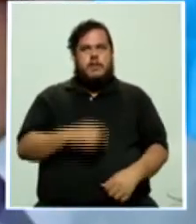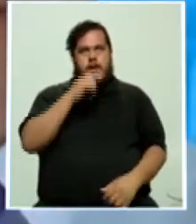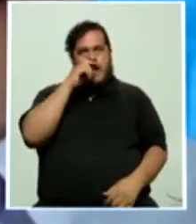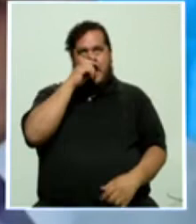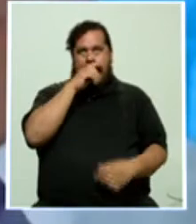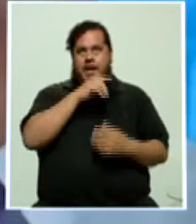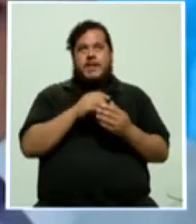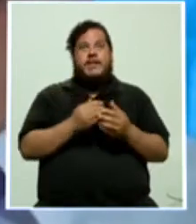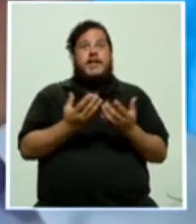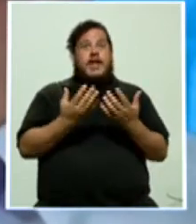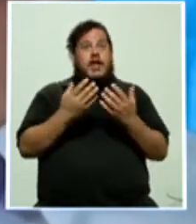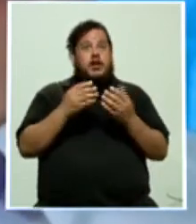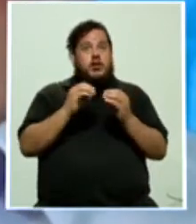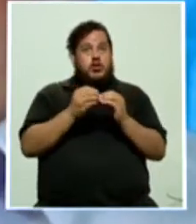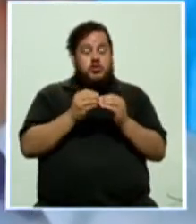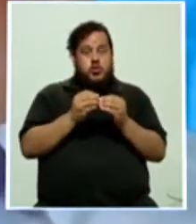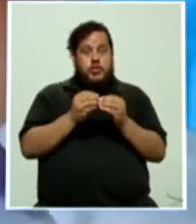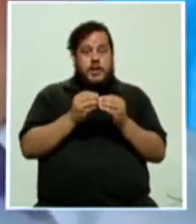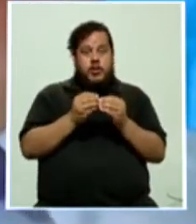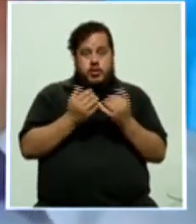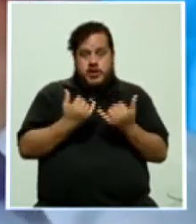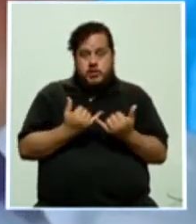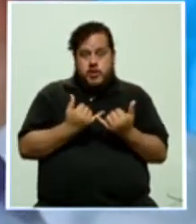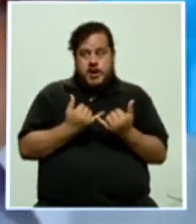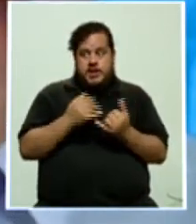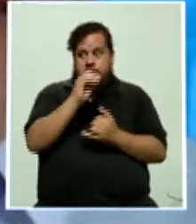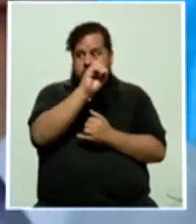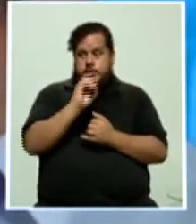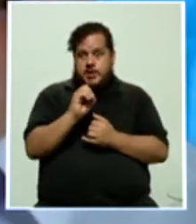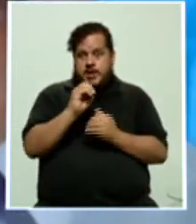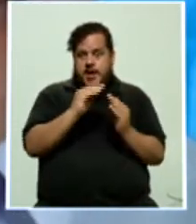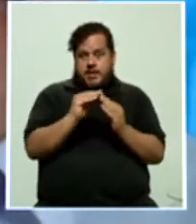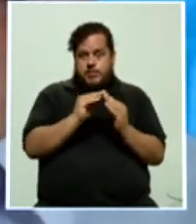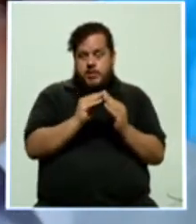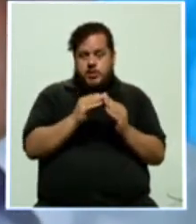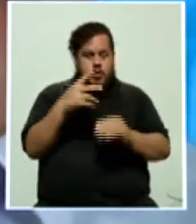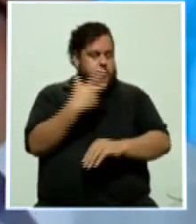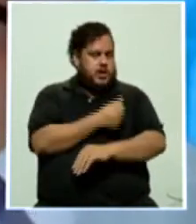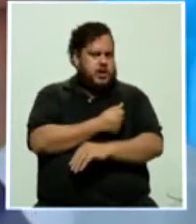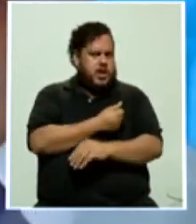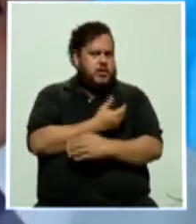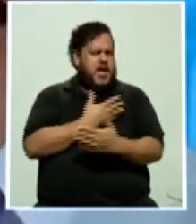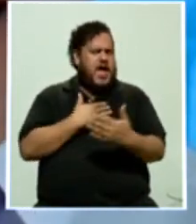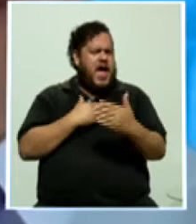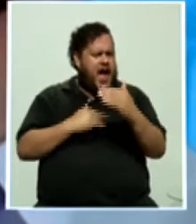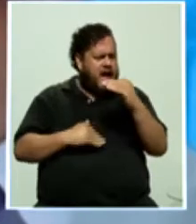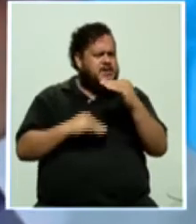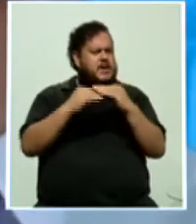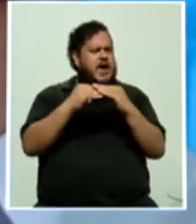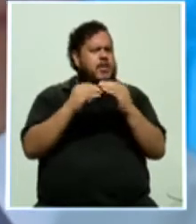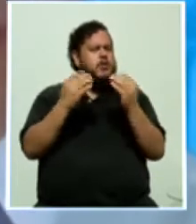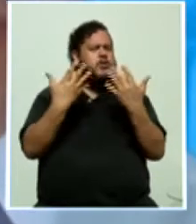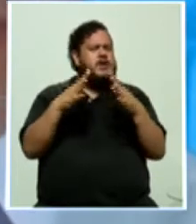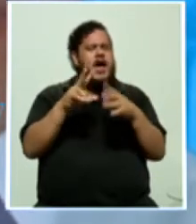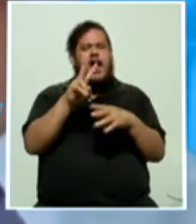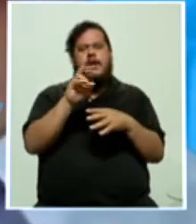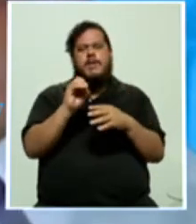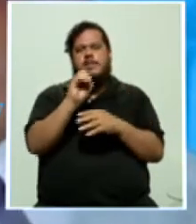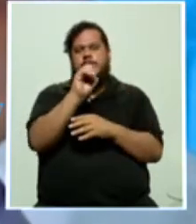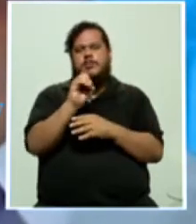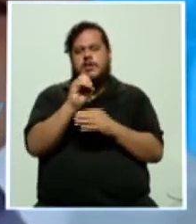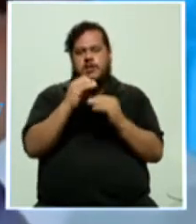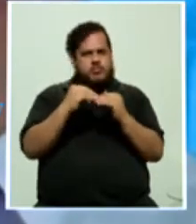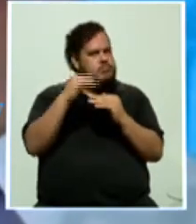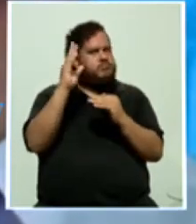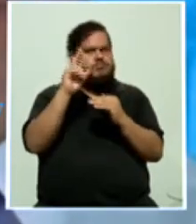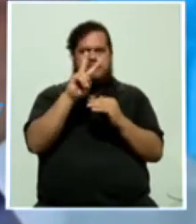Las cifras actuales del porcentaje de población vacunada en Israel han llegado ya a más del 20% de la